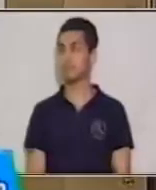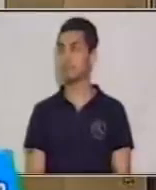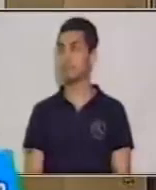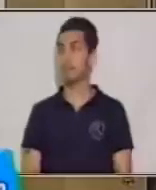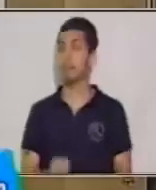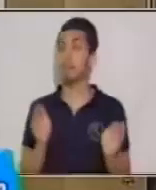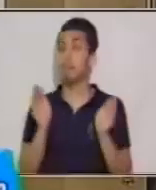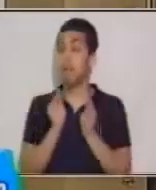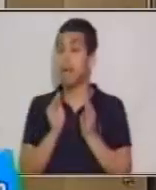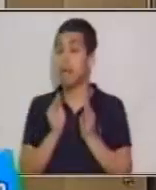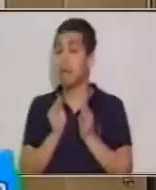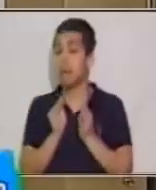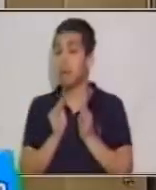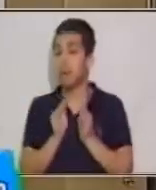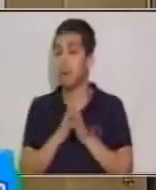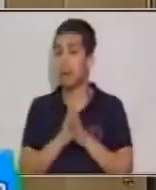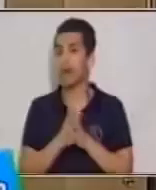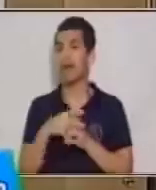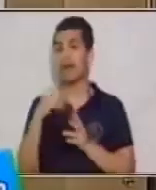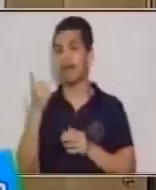Pequeño.